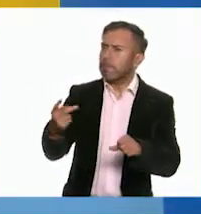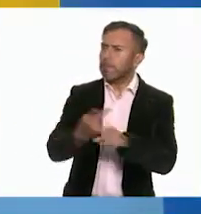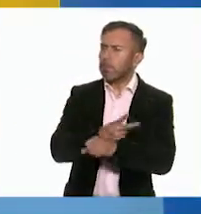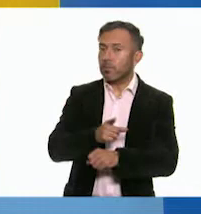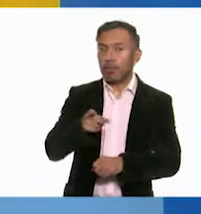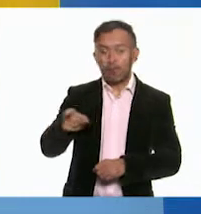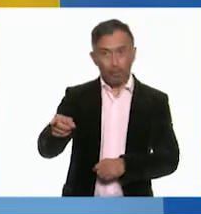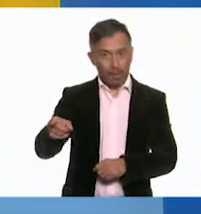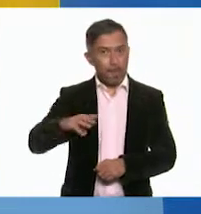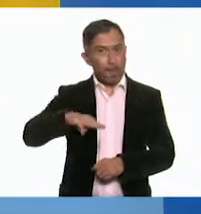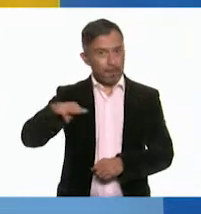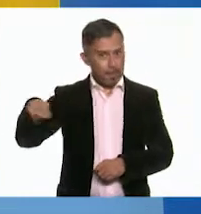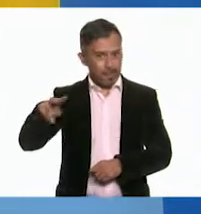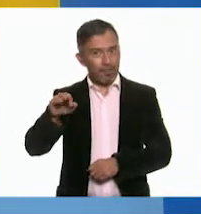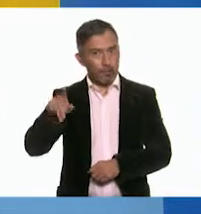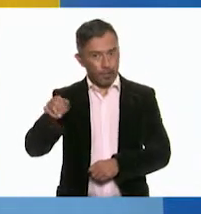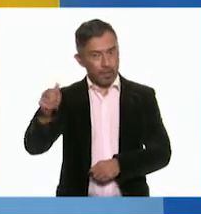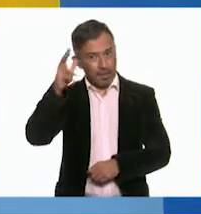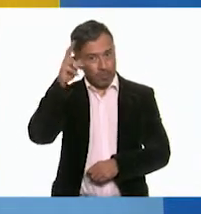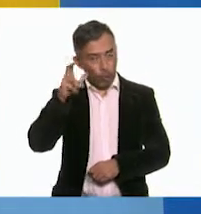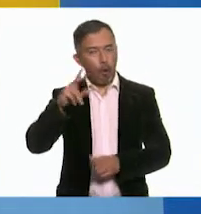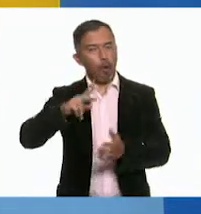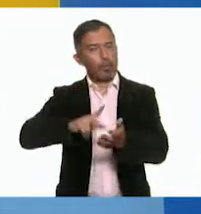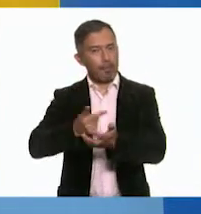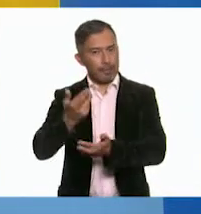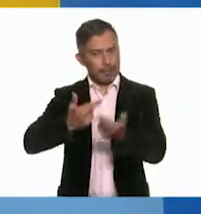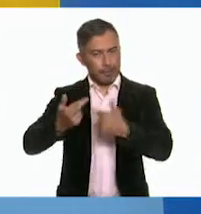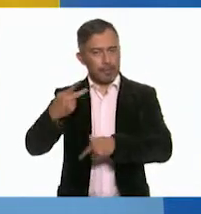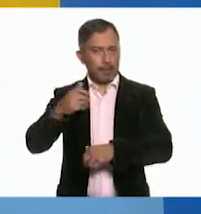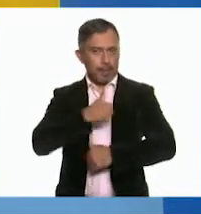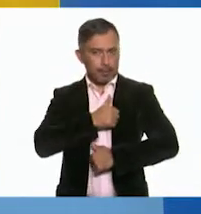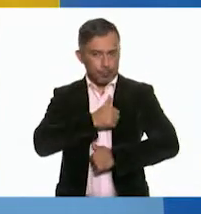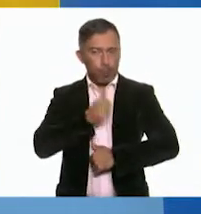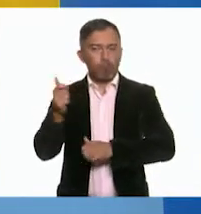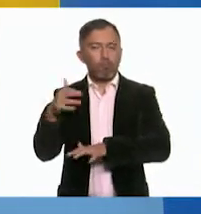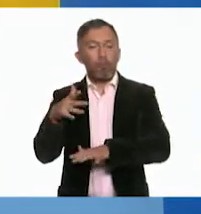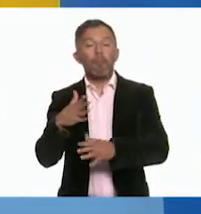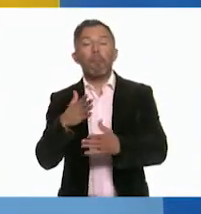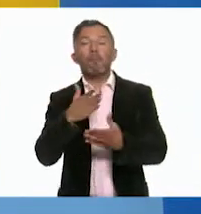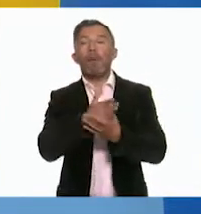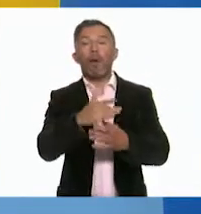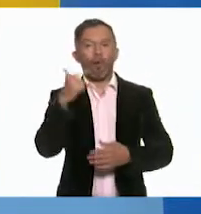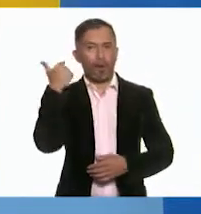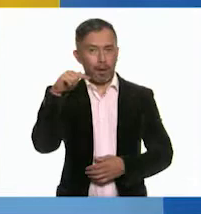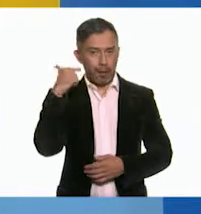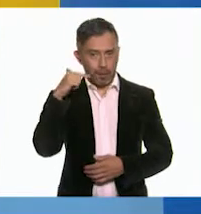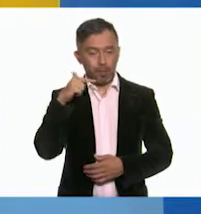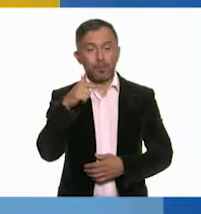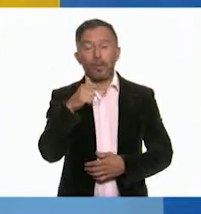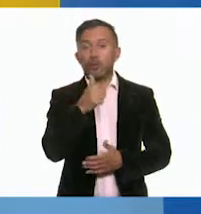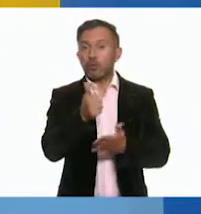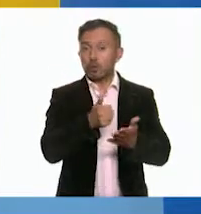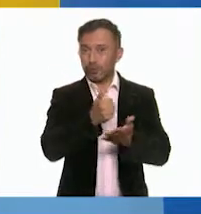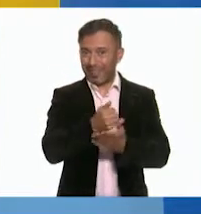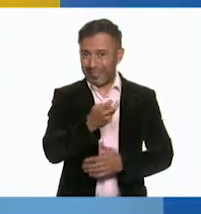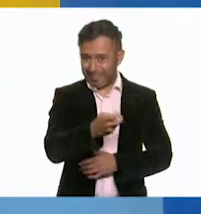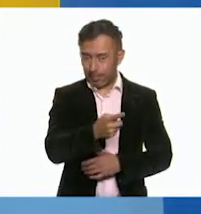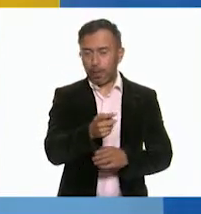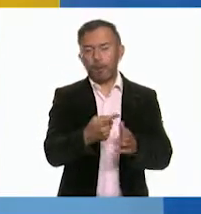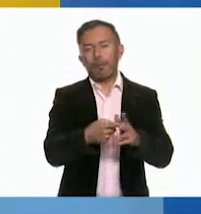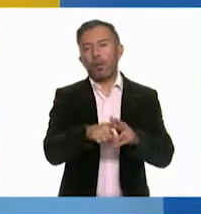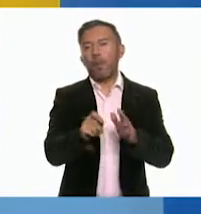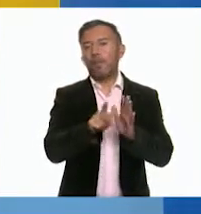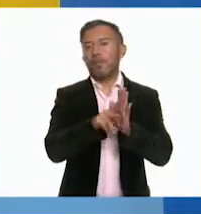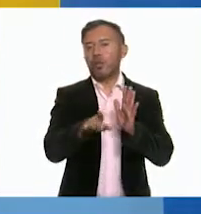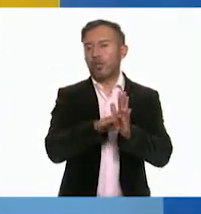Valladolid, Miguel Hidalgo reorganizó su ejército y salió rumbo a Guadalajara. En esta ciudad inició la publicación del periódico insurgente